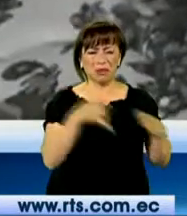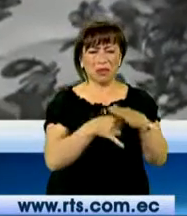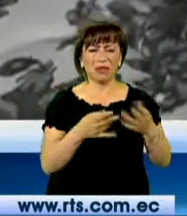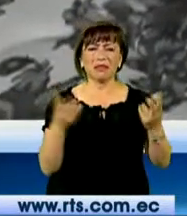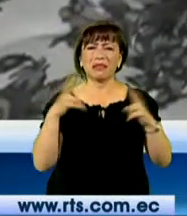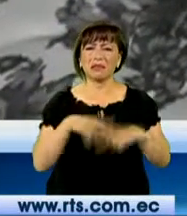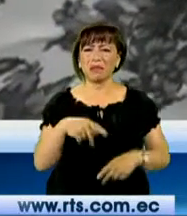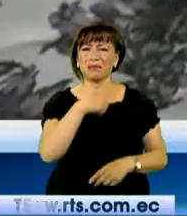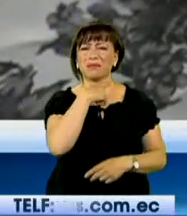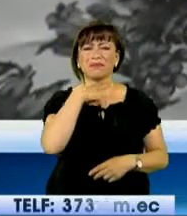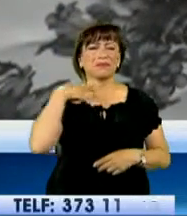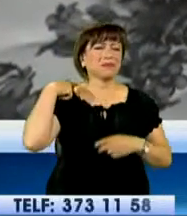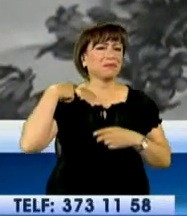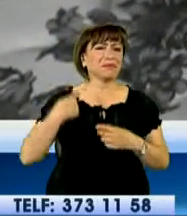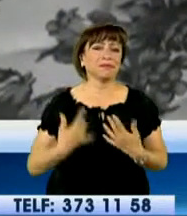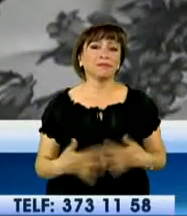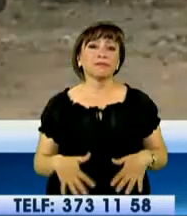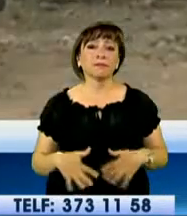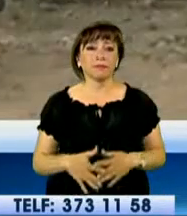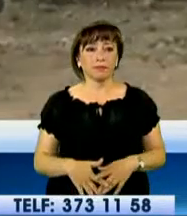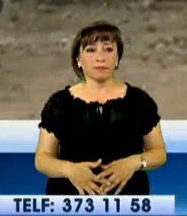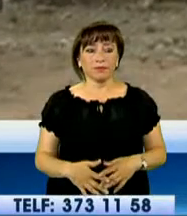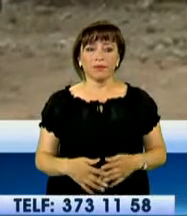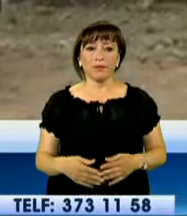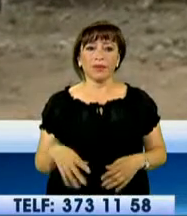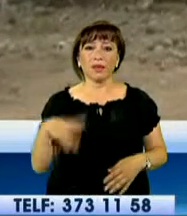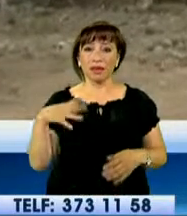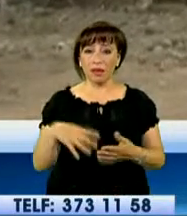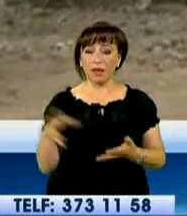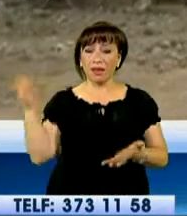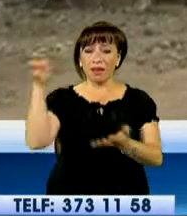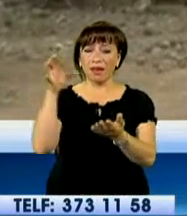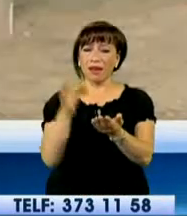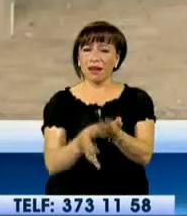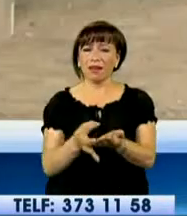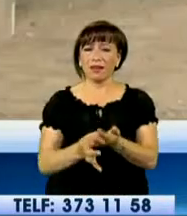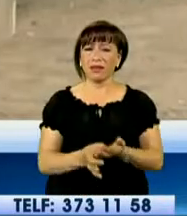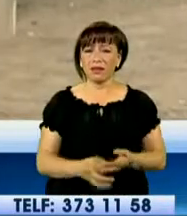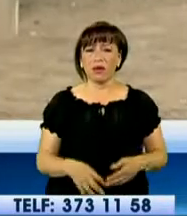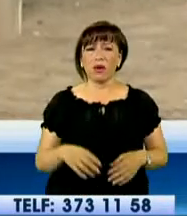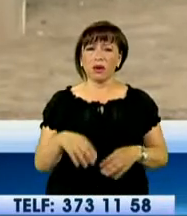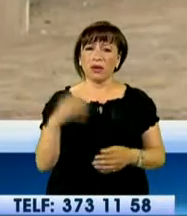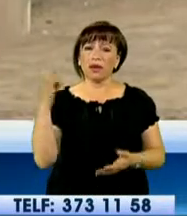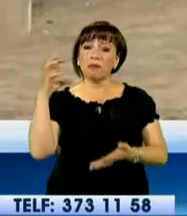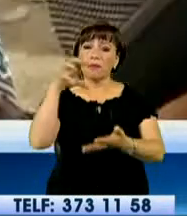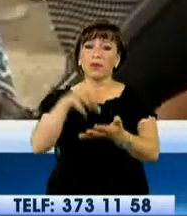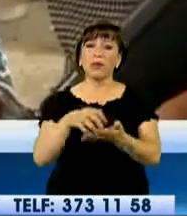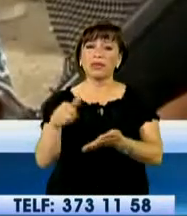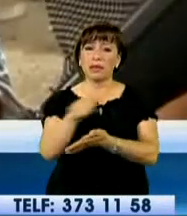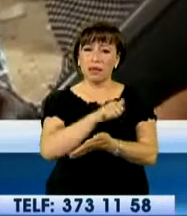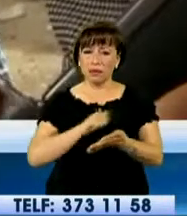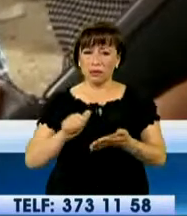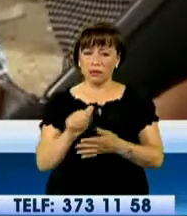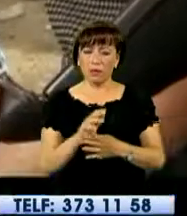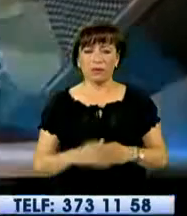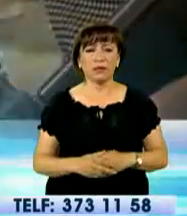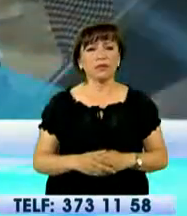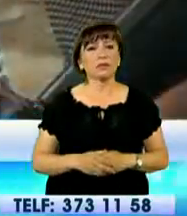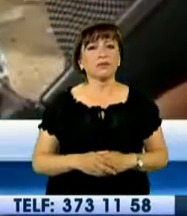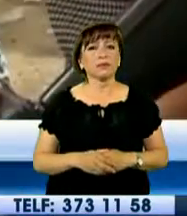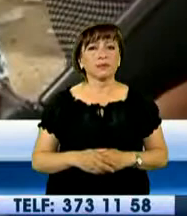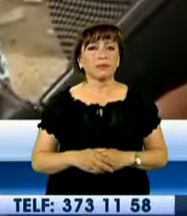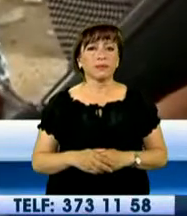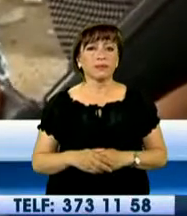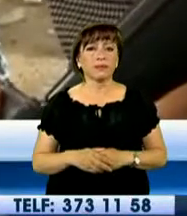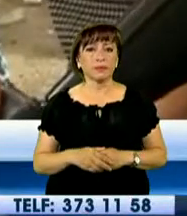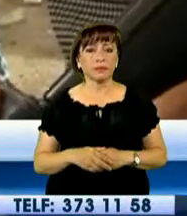El salvaje hecho ocurrió en el sitio Chumiral del cantón Camilo Ponce Enríquez, provincia de La Suay. A mi prima,